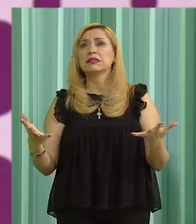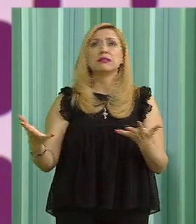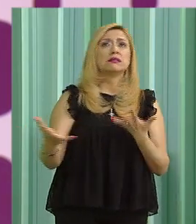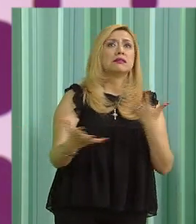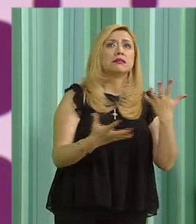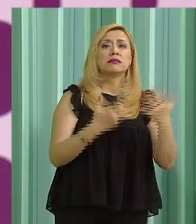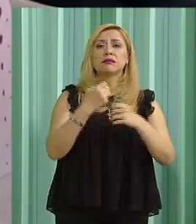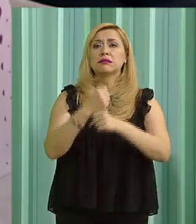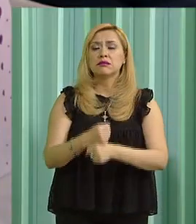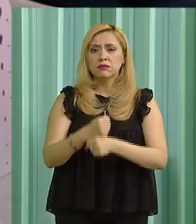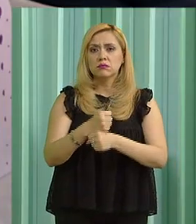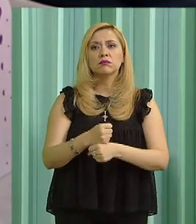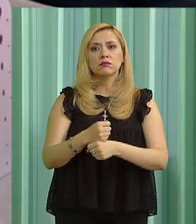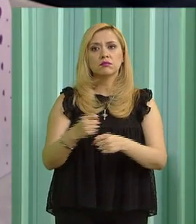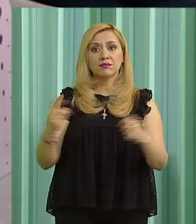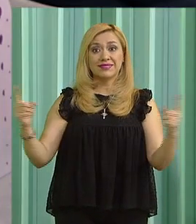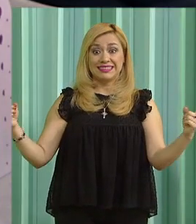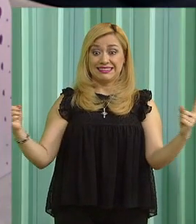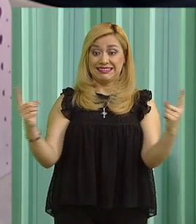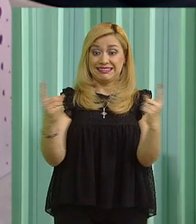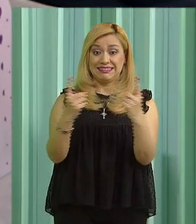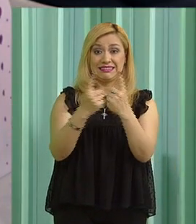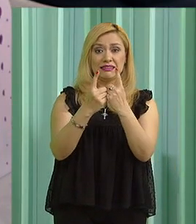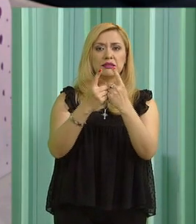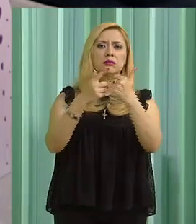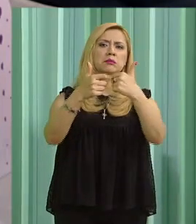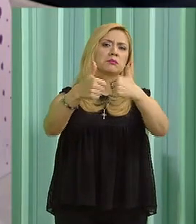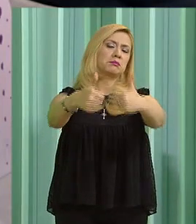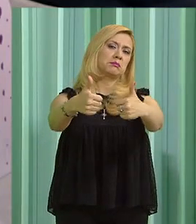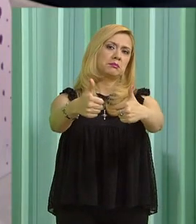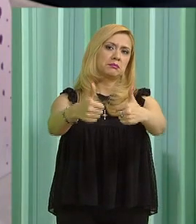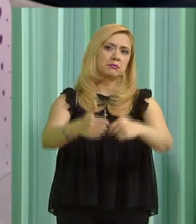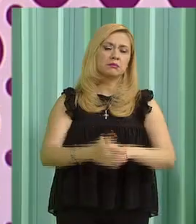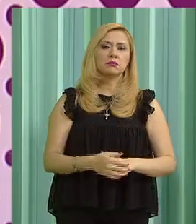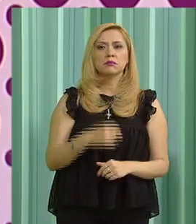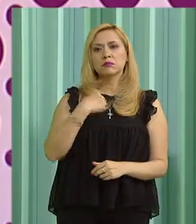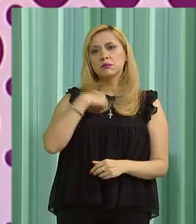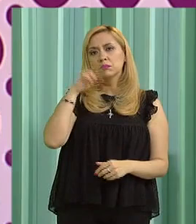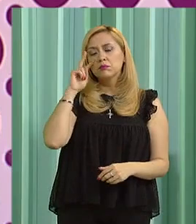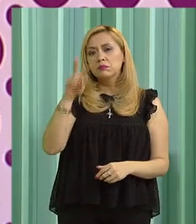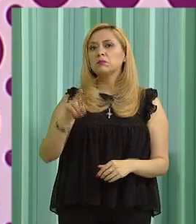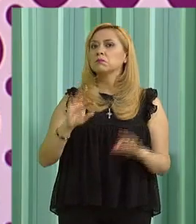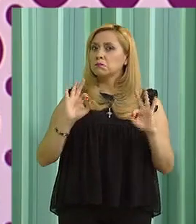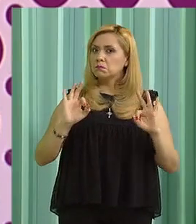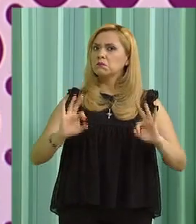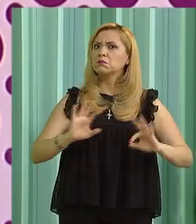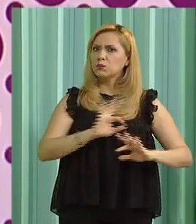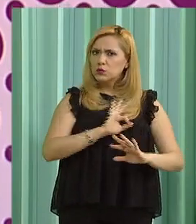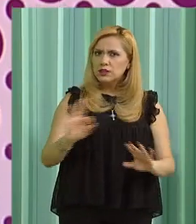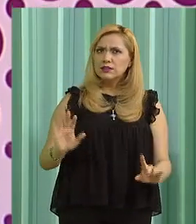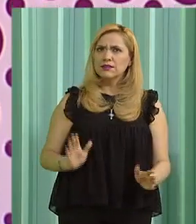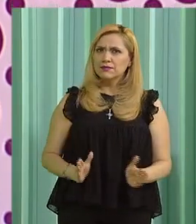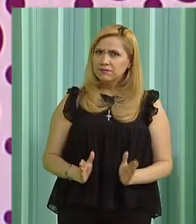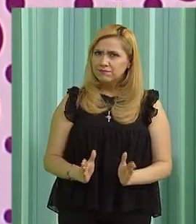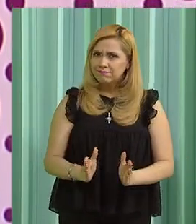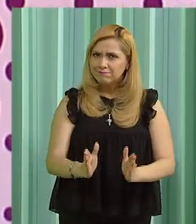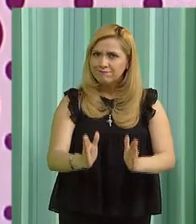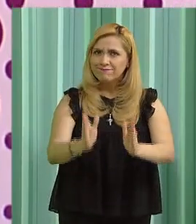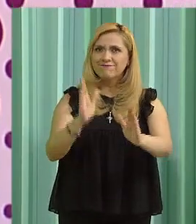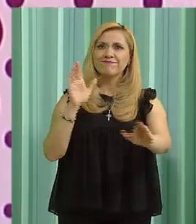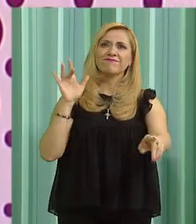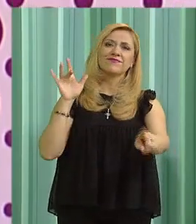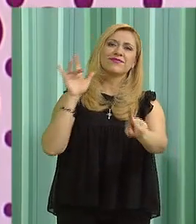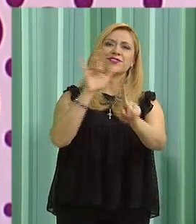vulnerable. Entonces, parece ser que ahí hay un camino pues, interesante que